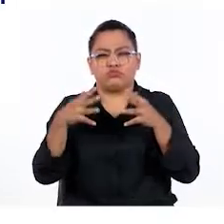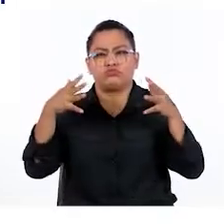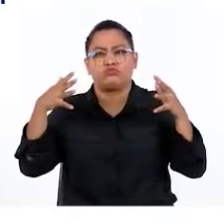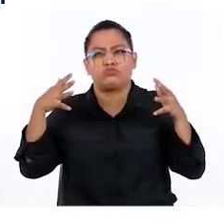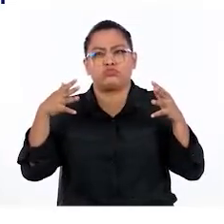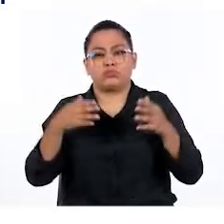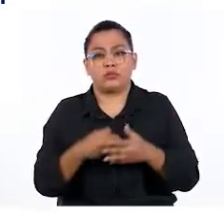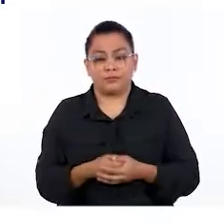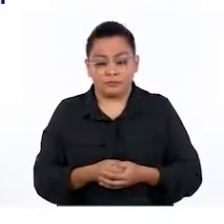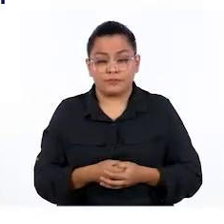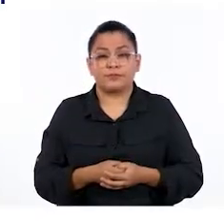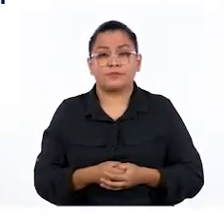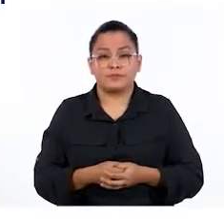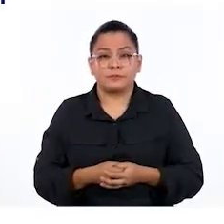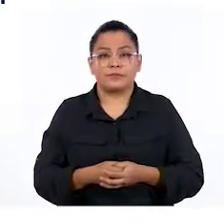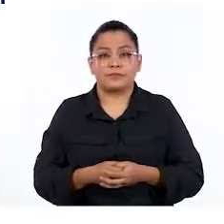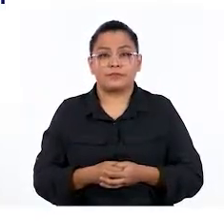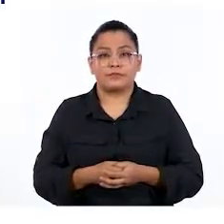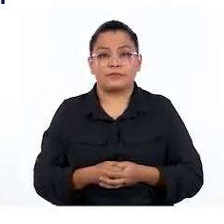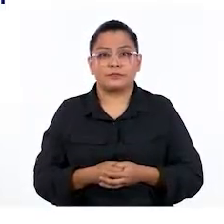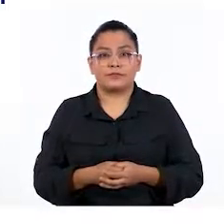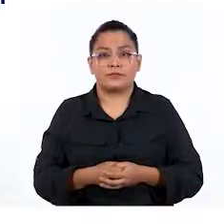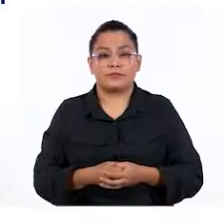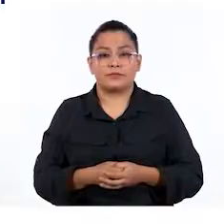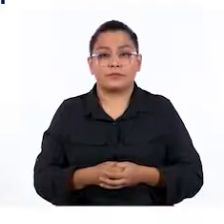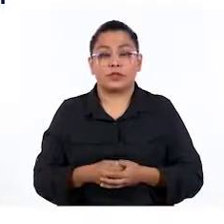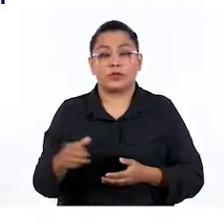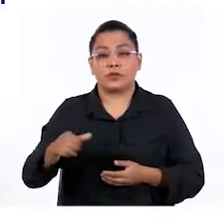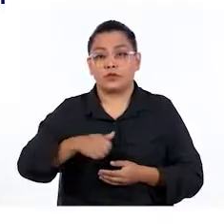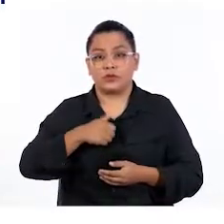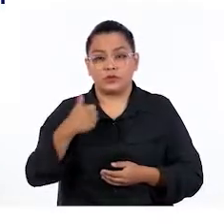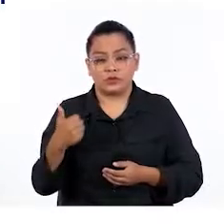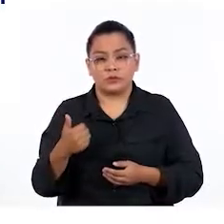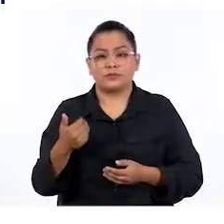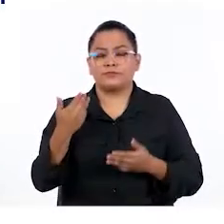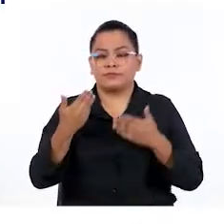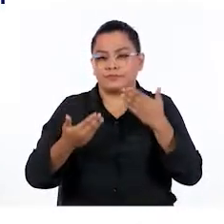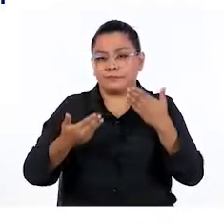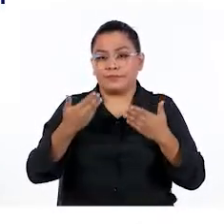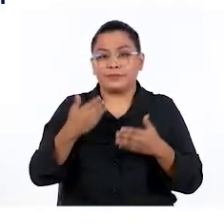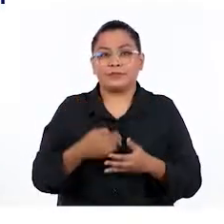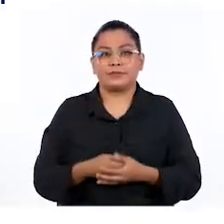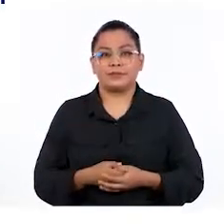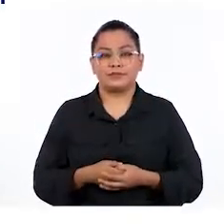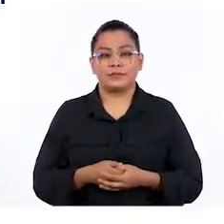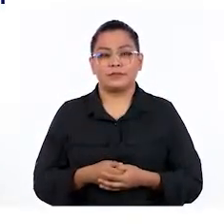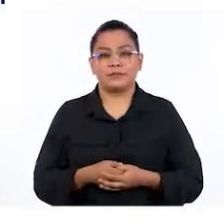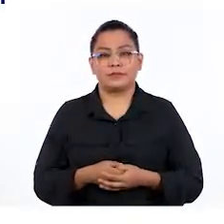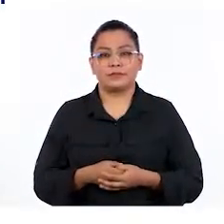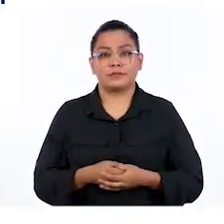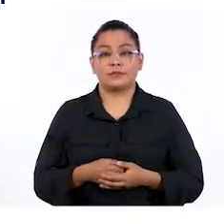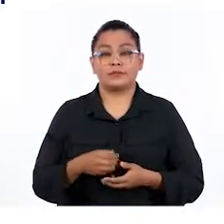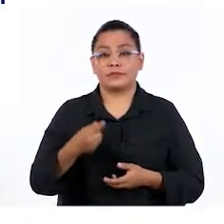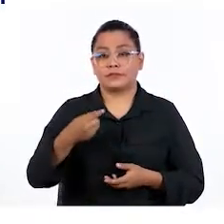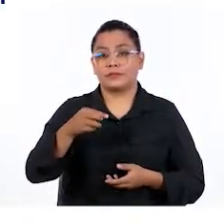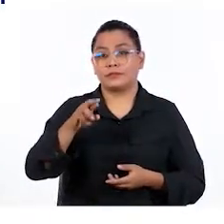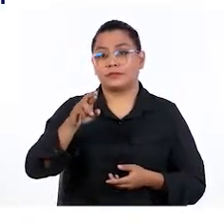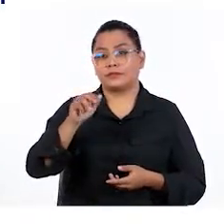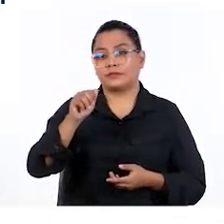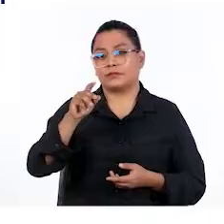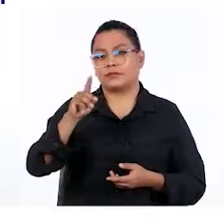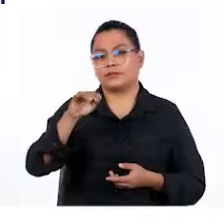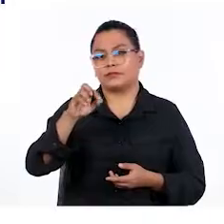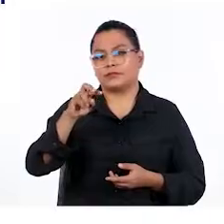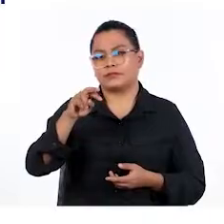llamada hidrólisis del ATP. Por otro lado, tenemos, como yo les mencionaba antes, el gradiente.